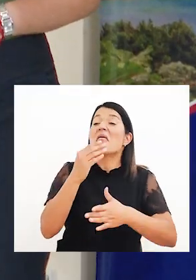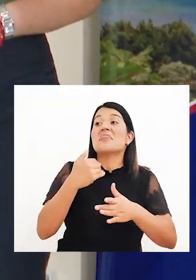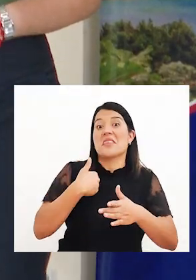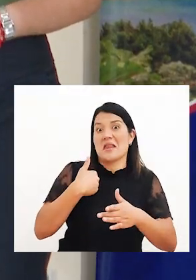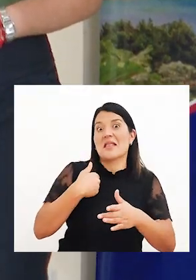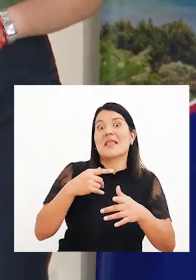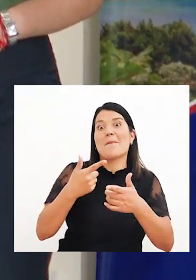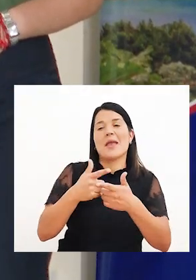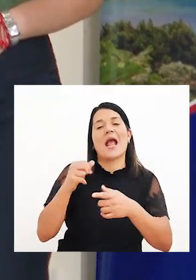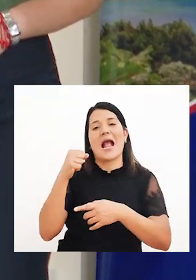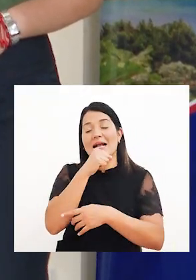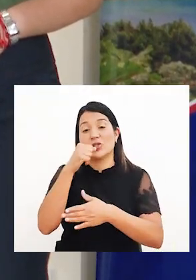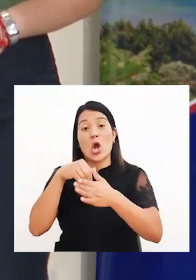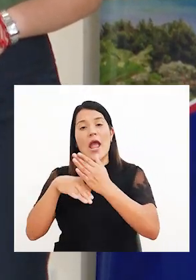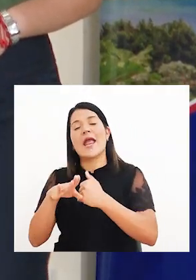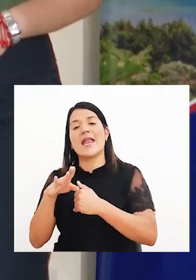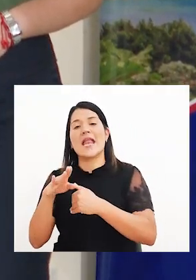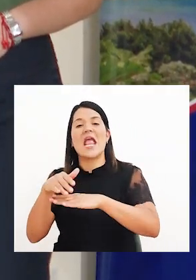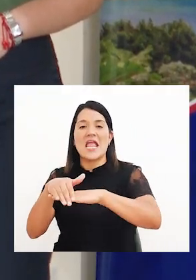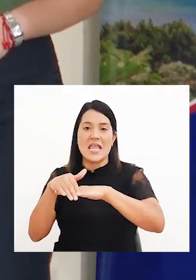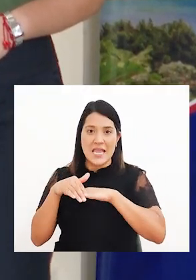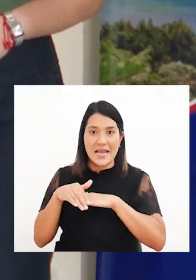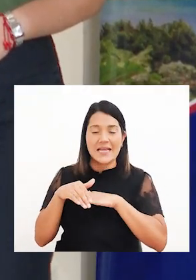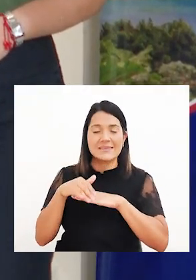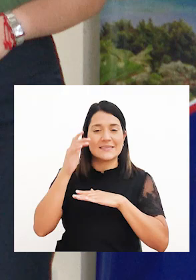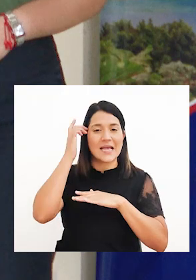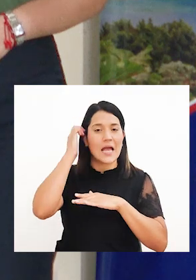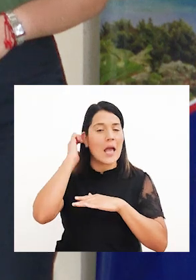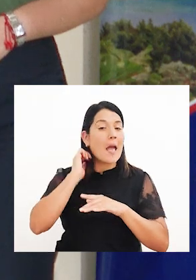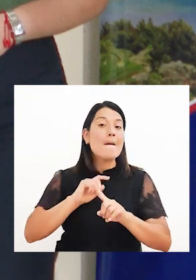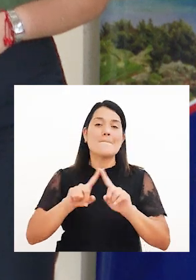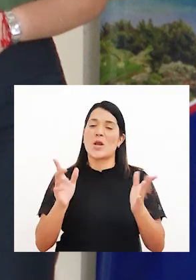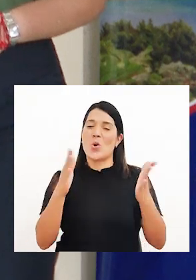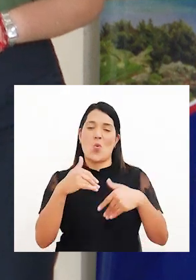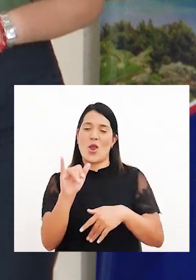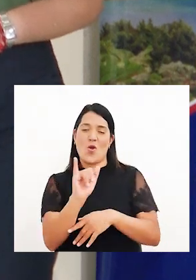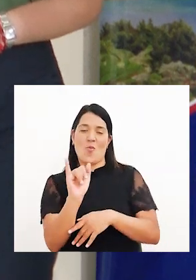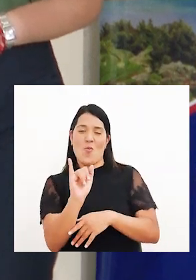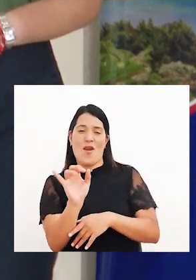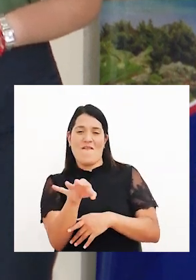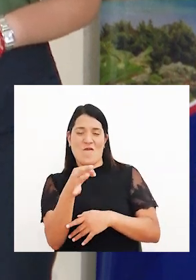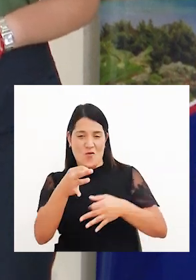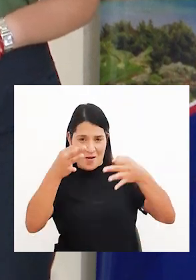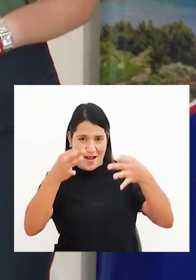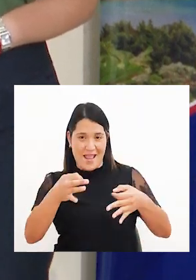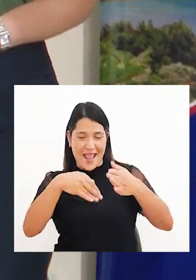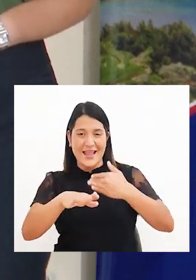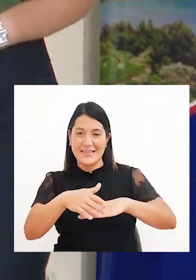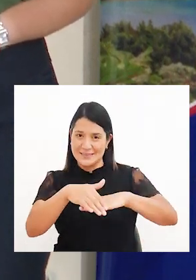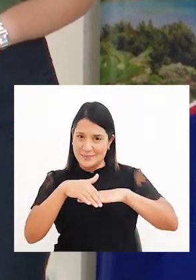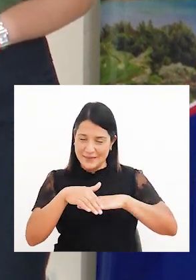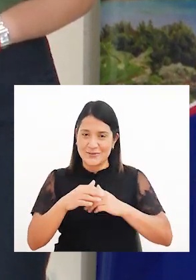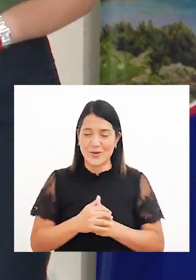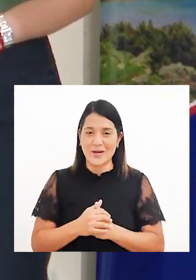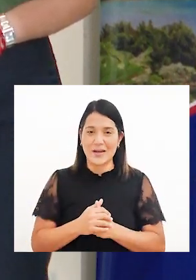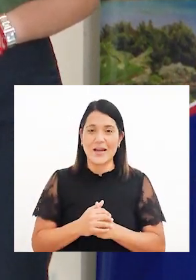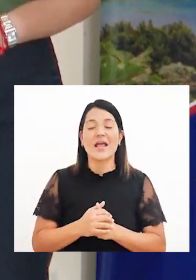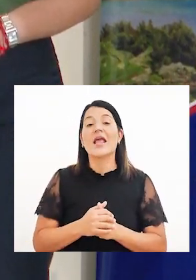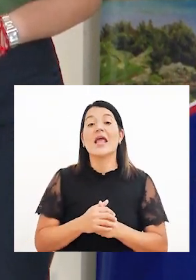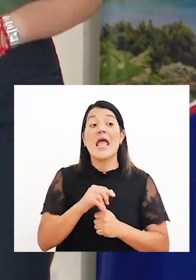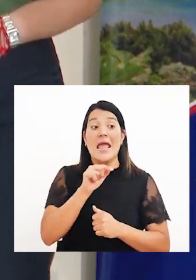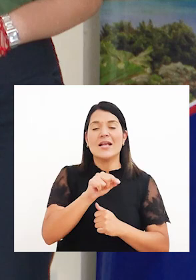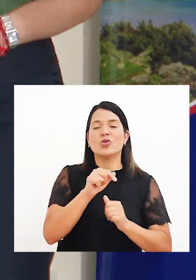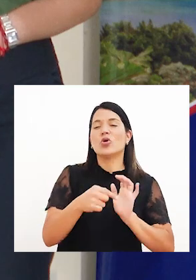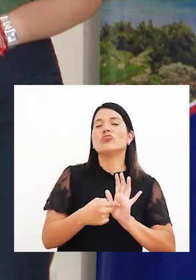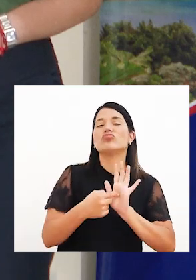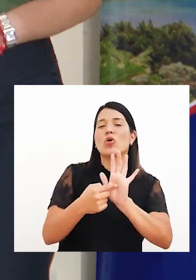en inglés conocidas como My Little Donkey, mi pequeño burro, pero no hay como la versión original en español. Los Billboard la posiciona como